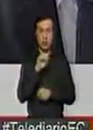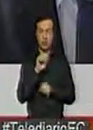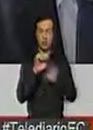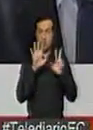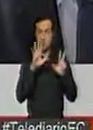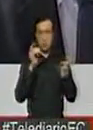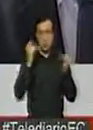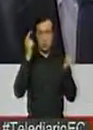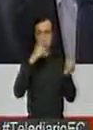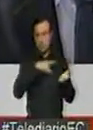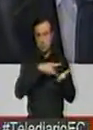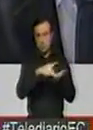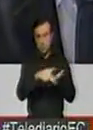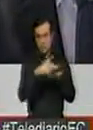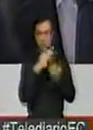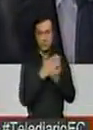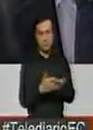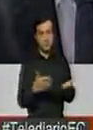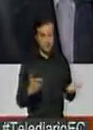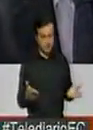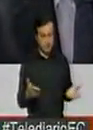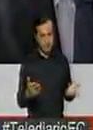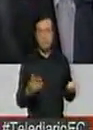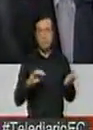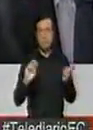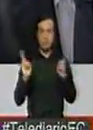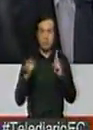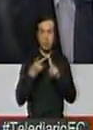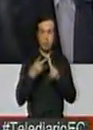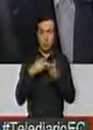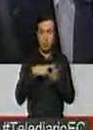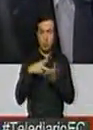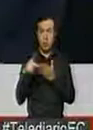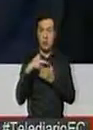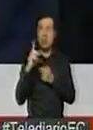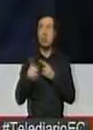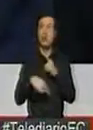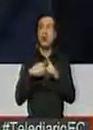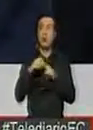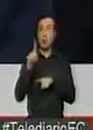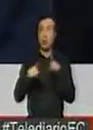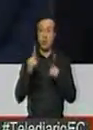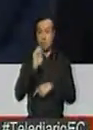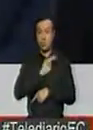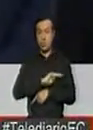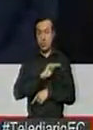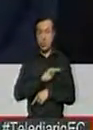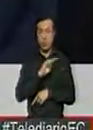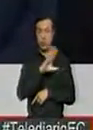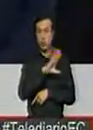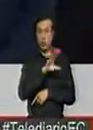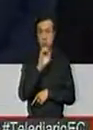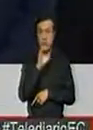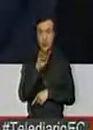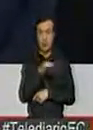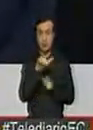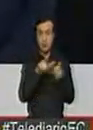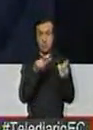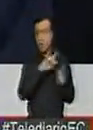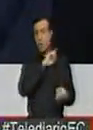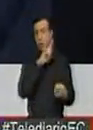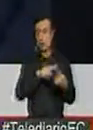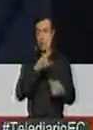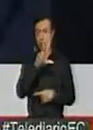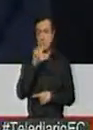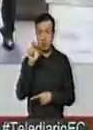forma inmediata en esta semana. Un segundo pago se lo realizaría a aquellos municipios que van desde 50 mil a 300